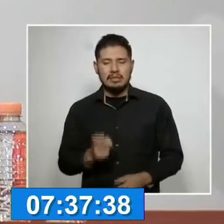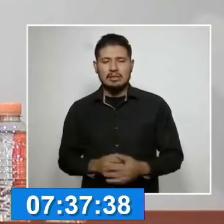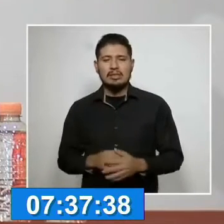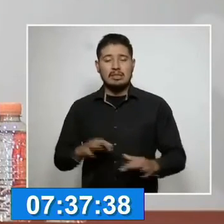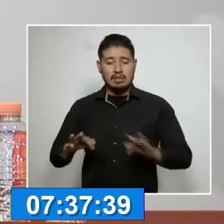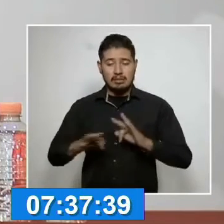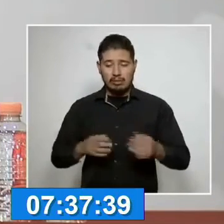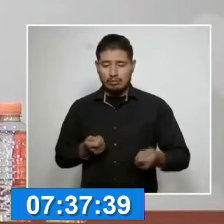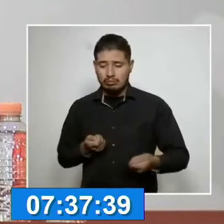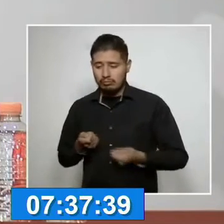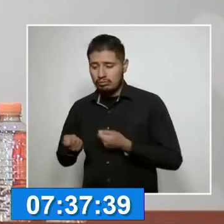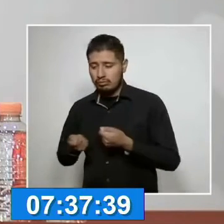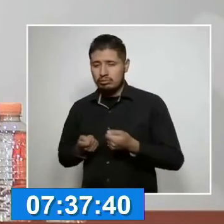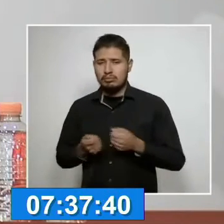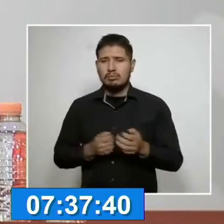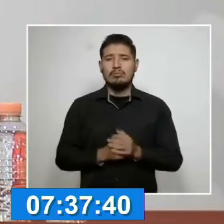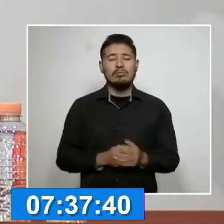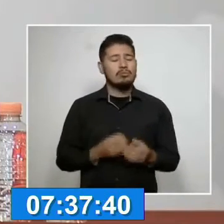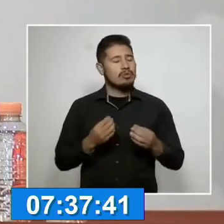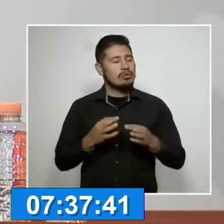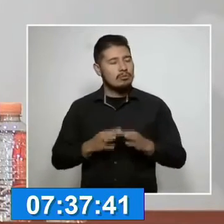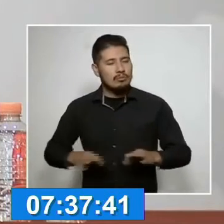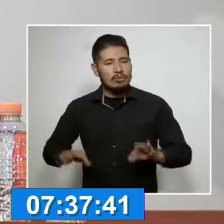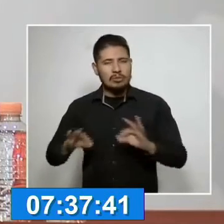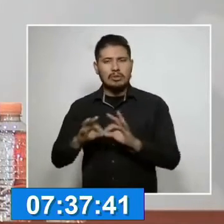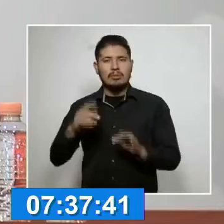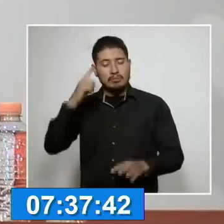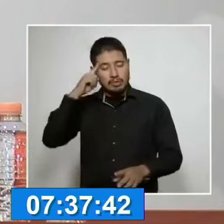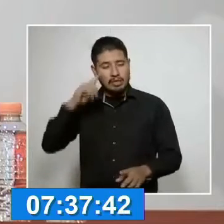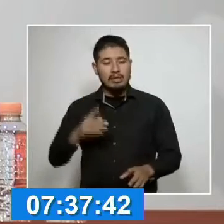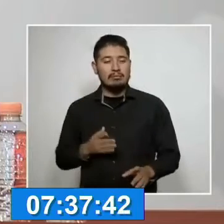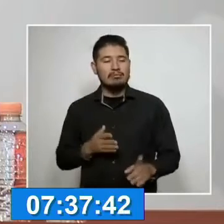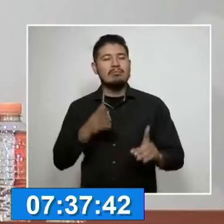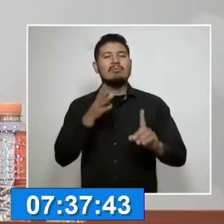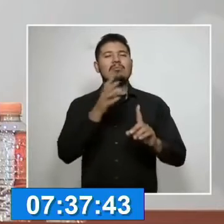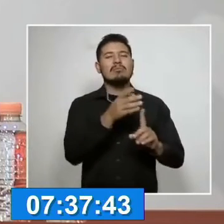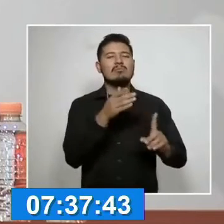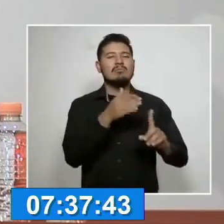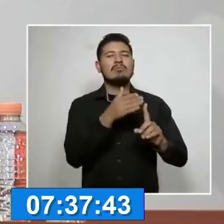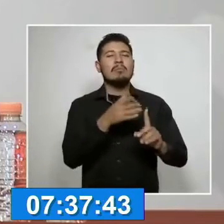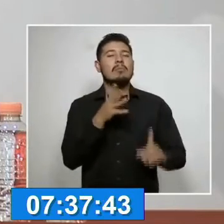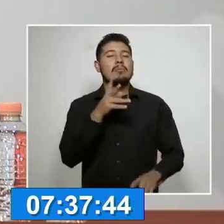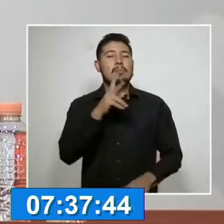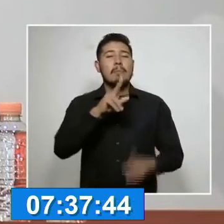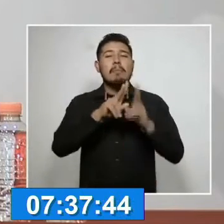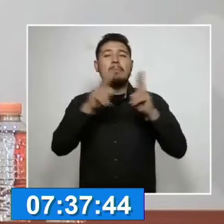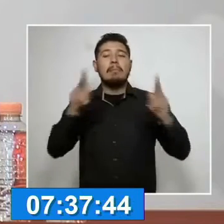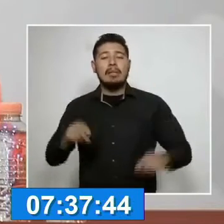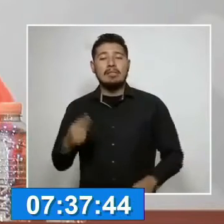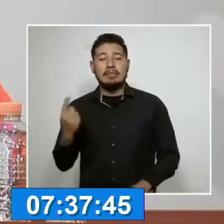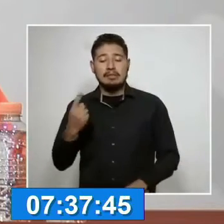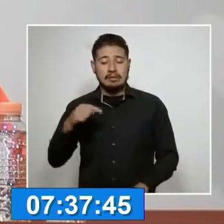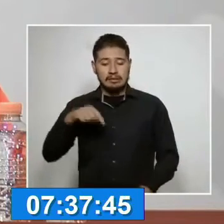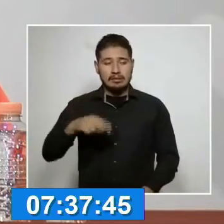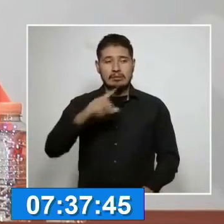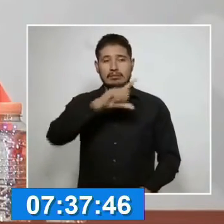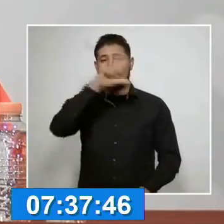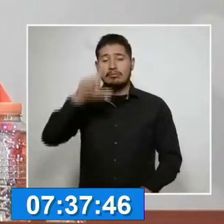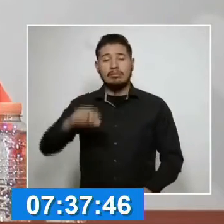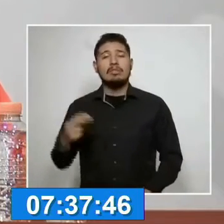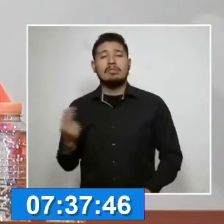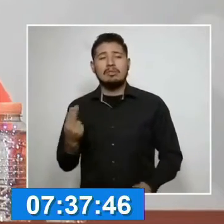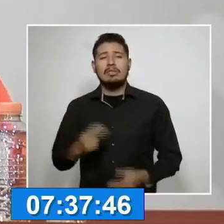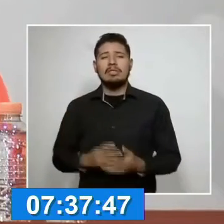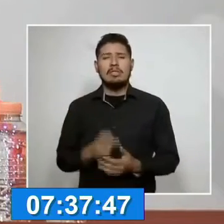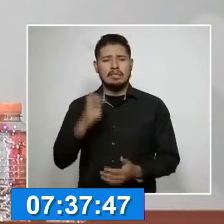trabajo coordinado son indispensables para alcanzar la paz que nuestra nación merece.